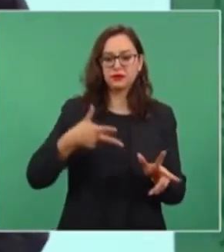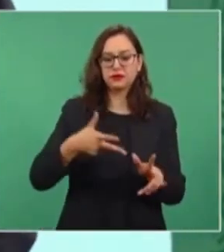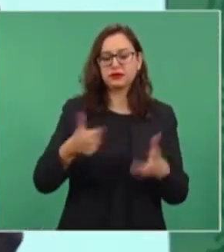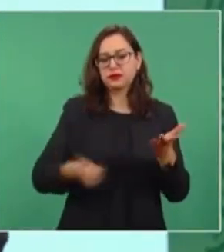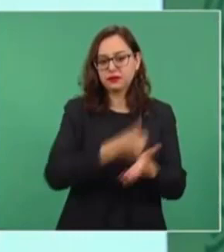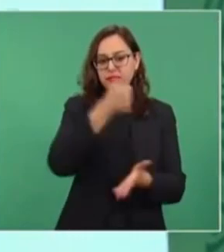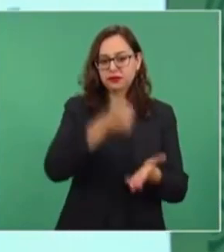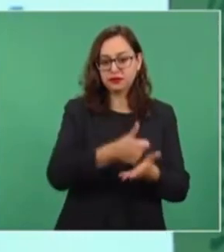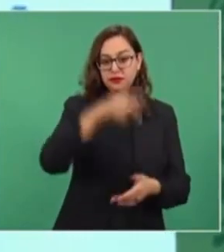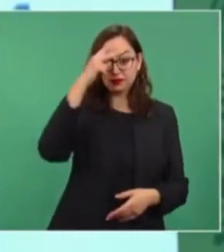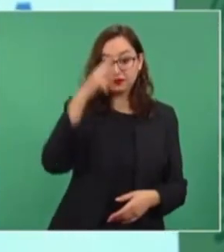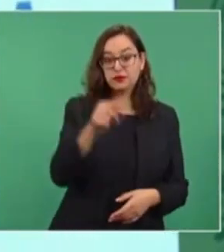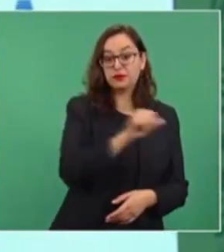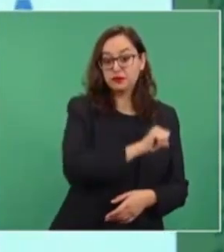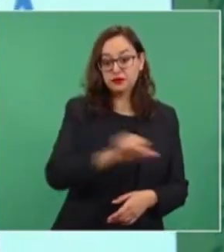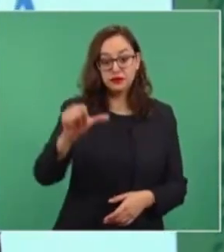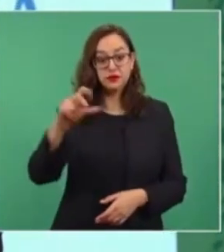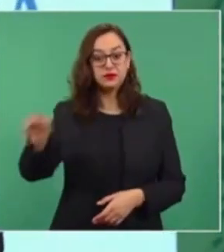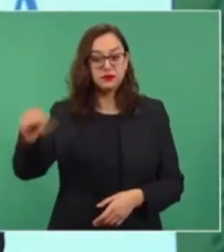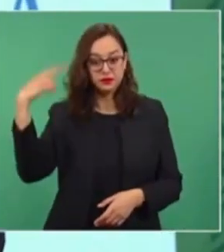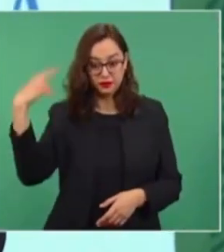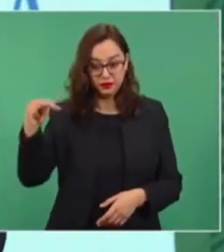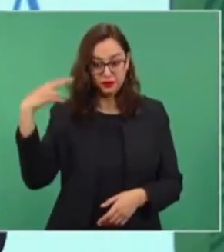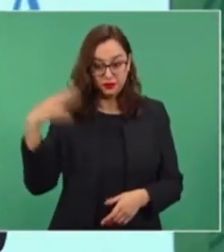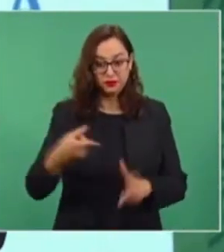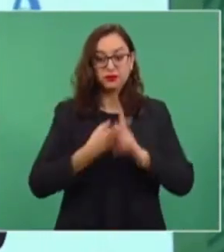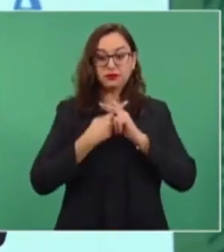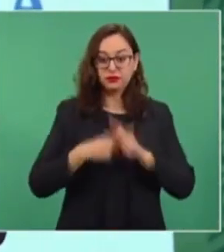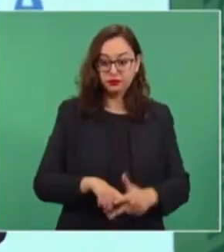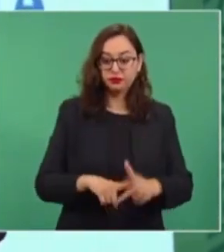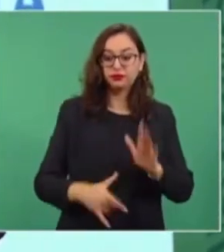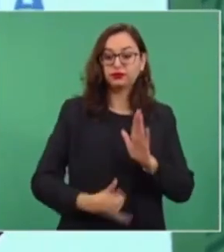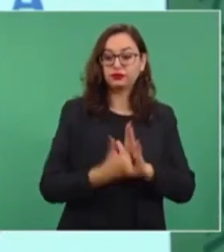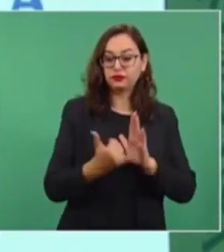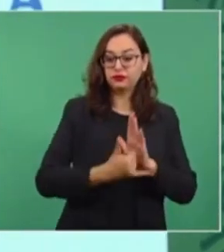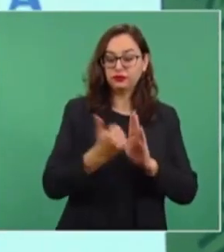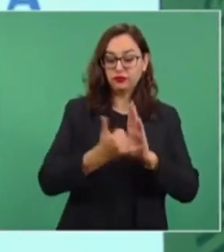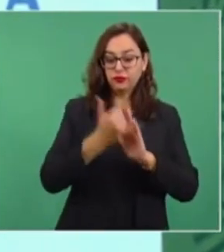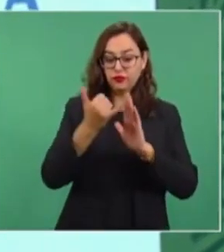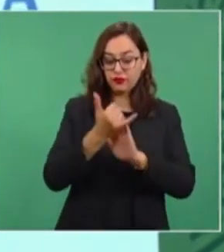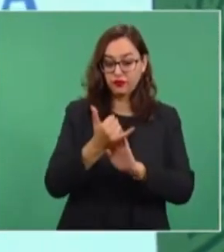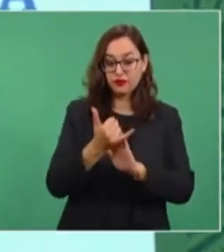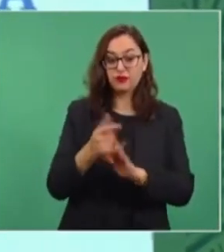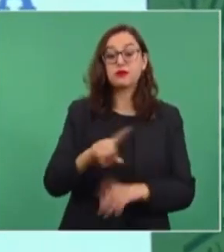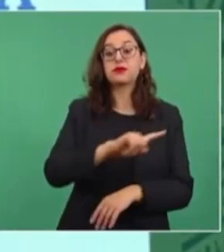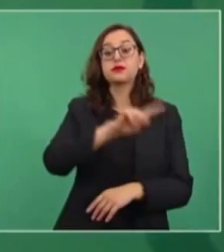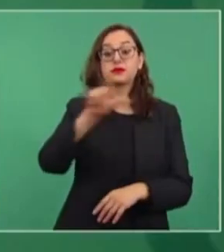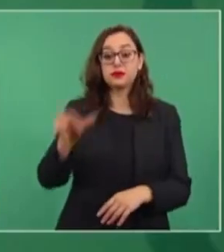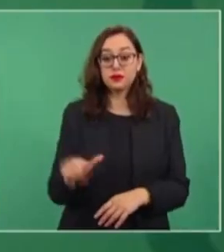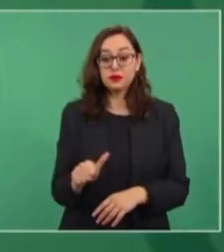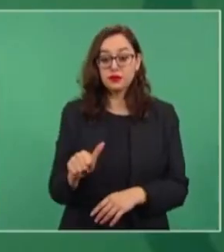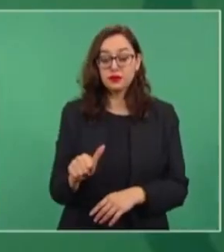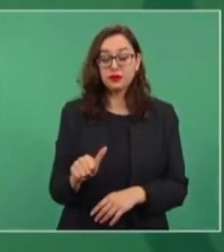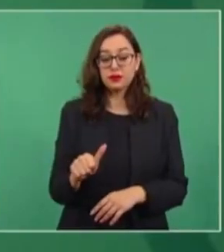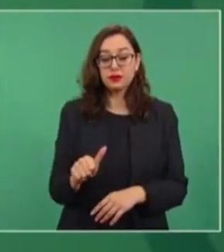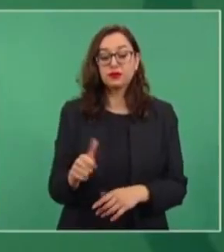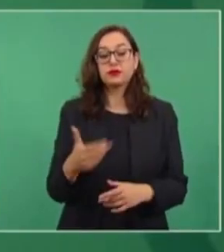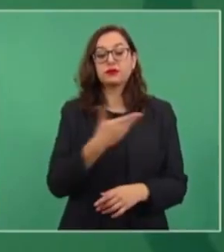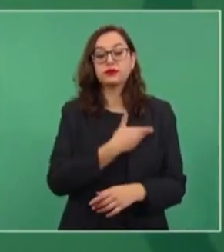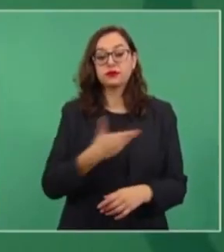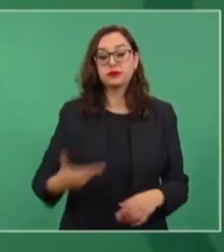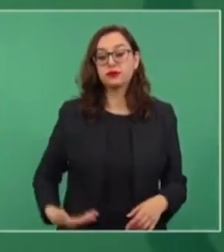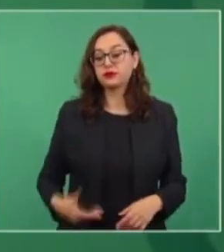Ciudad de México a Veracruz y se terminó con el presidente Sebastián Lerdo